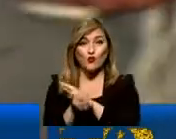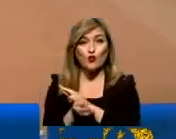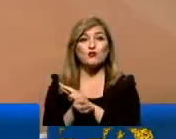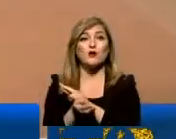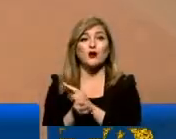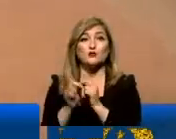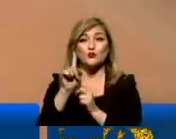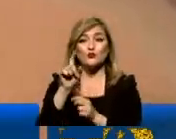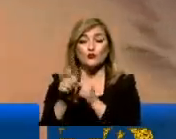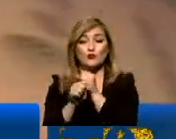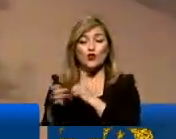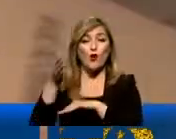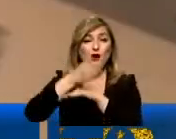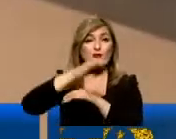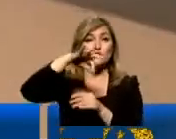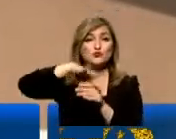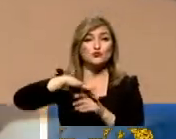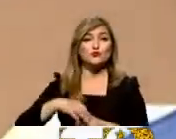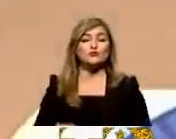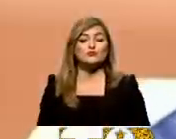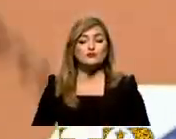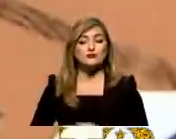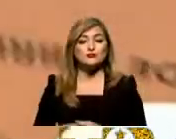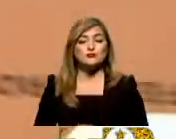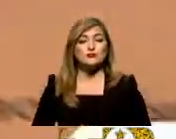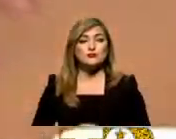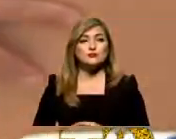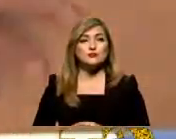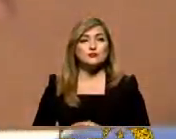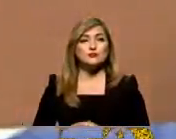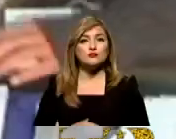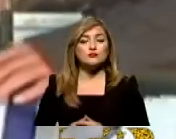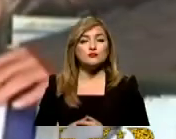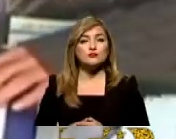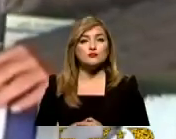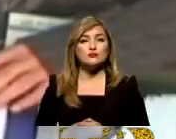hasta un año antes de las elecciones. En Quito, María Gracia Acosta, 24 horas.